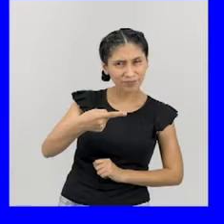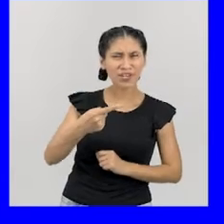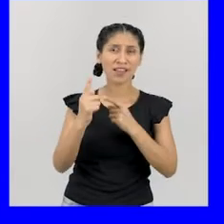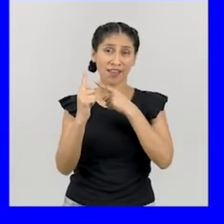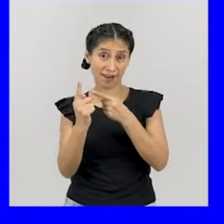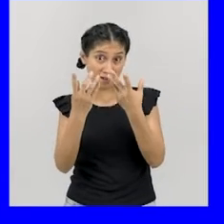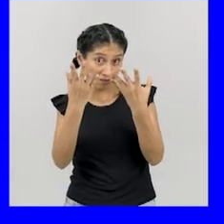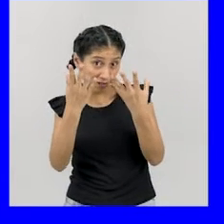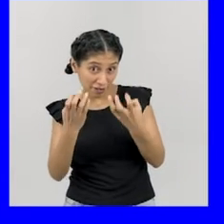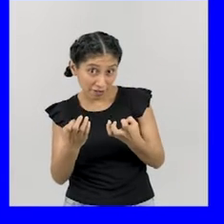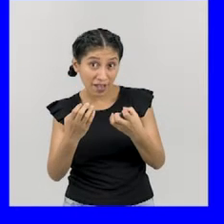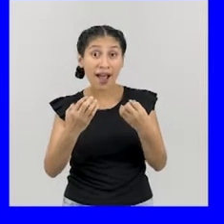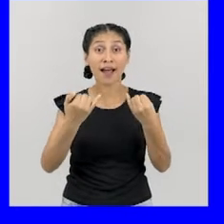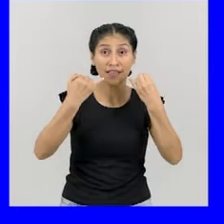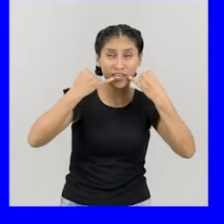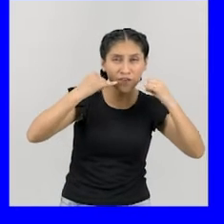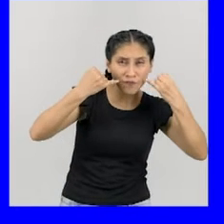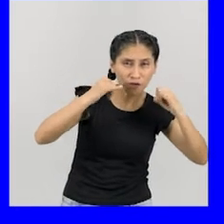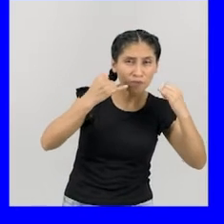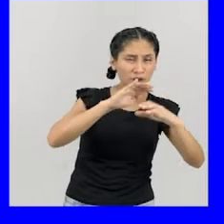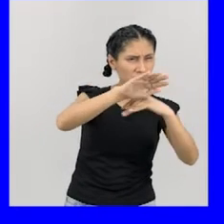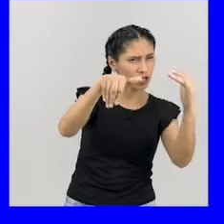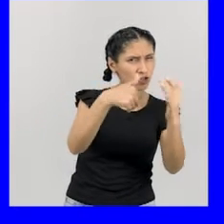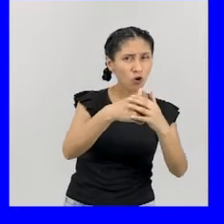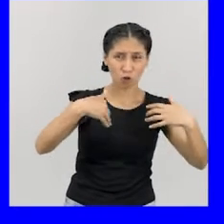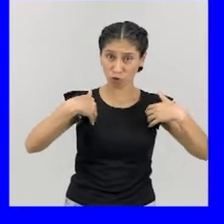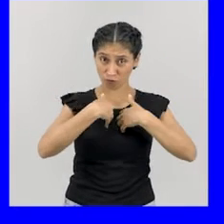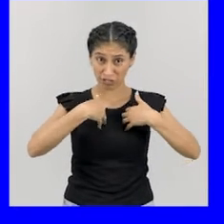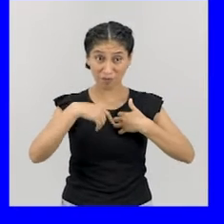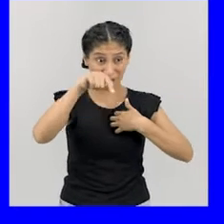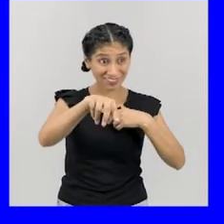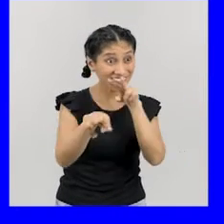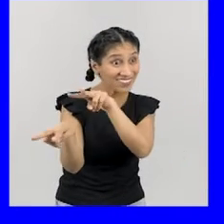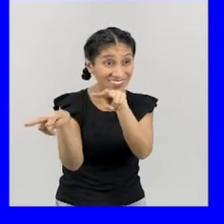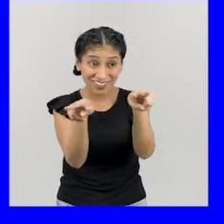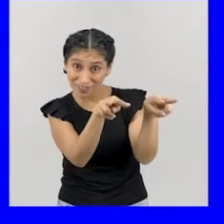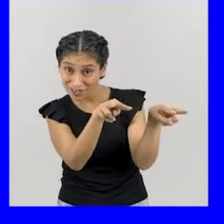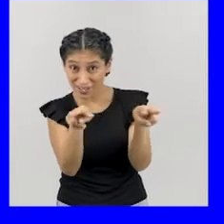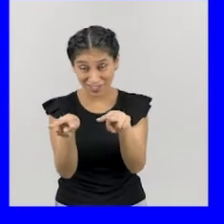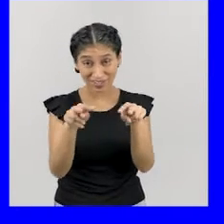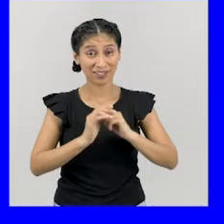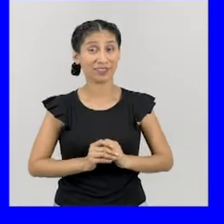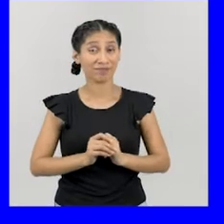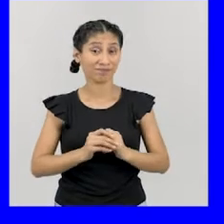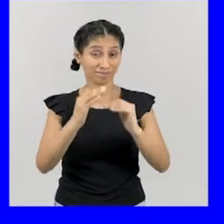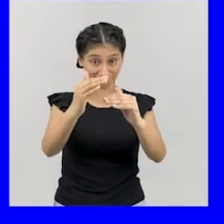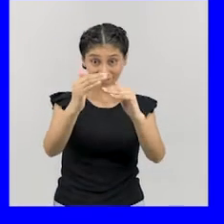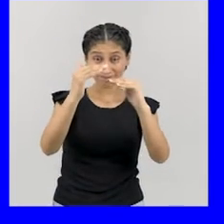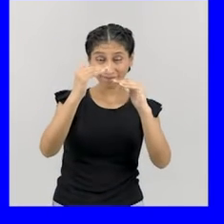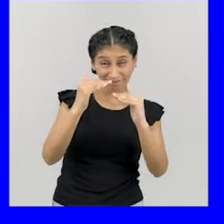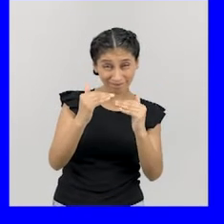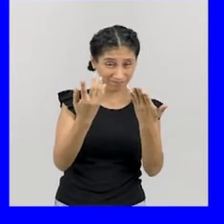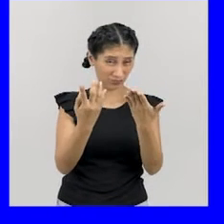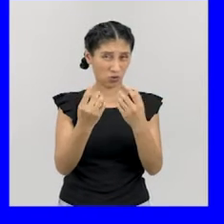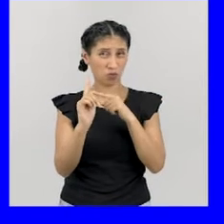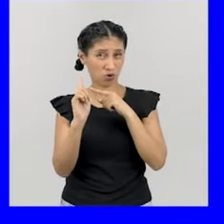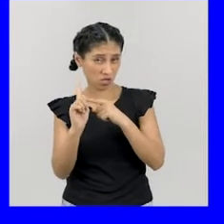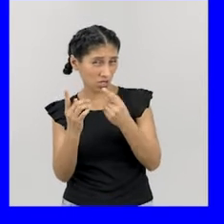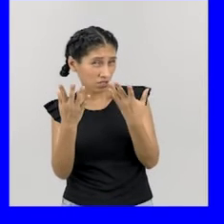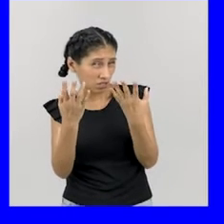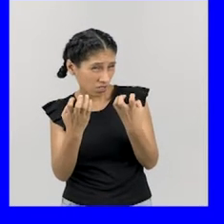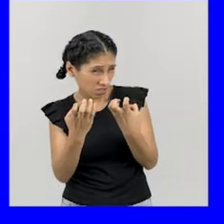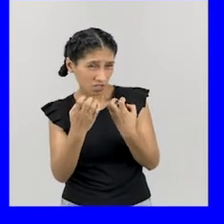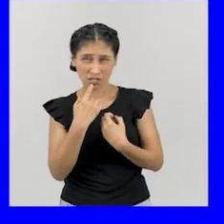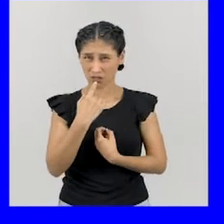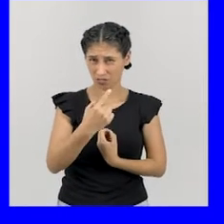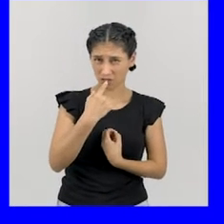los animales que aparecen en la ciudad. En el texto no se puede percibir que el autor nos quiere dar a conocer que los animales están apareciendo en